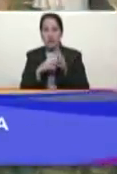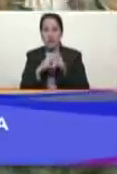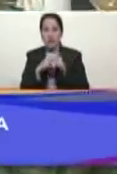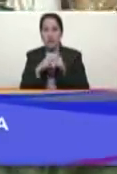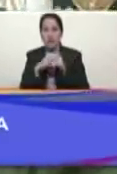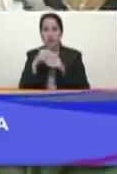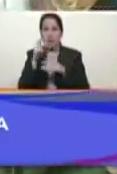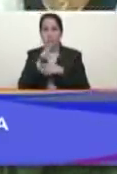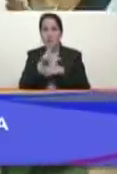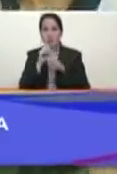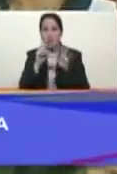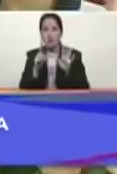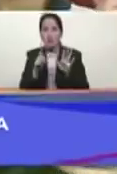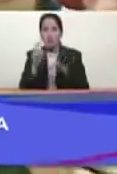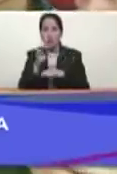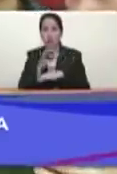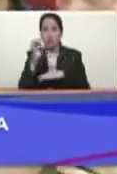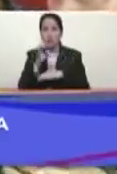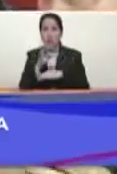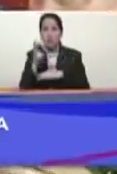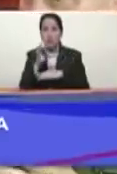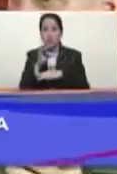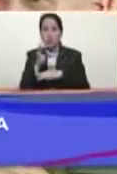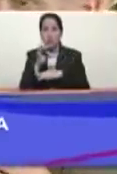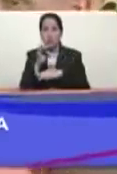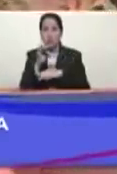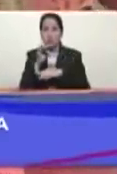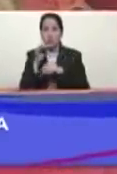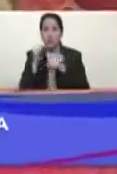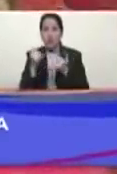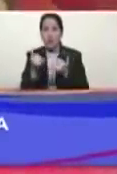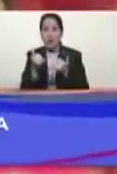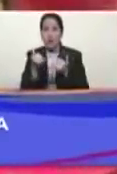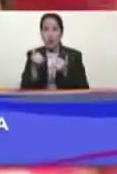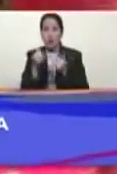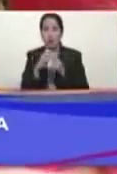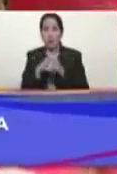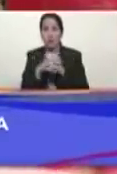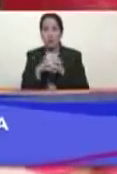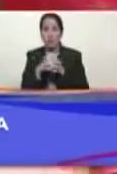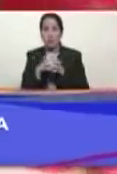del país. 36% de los electores.